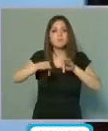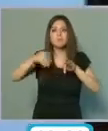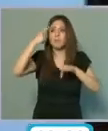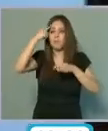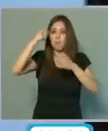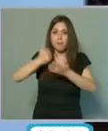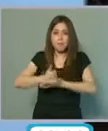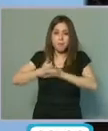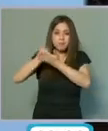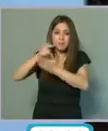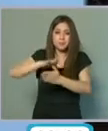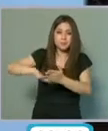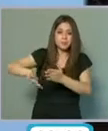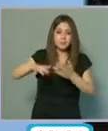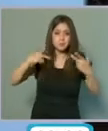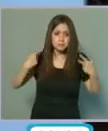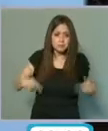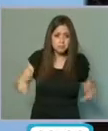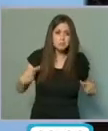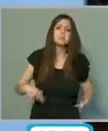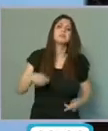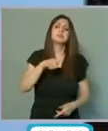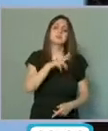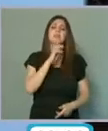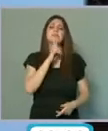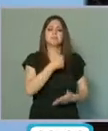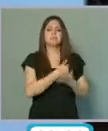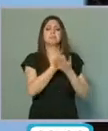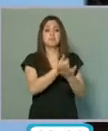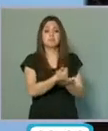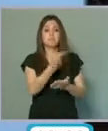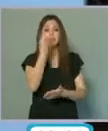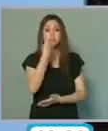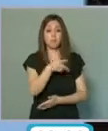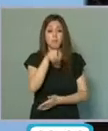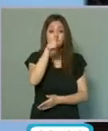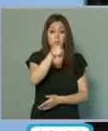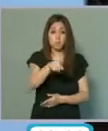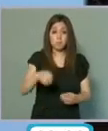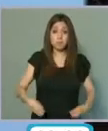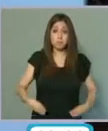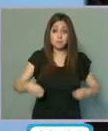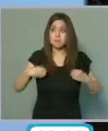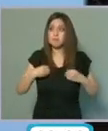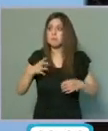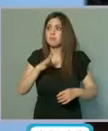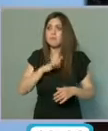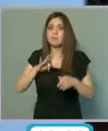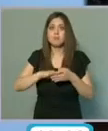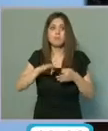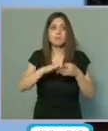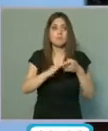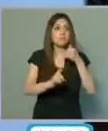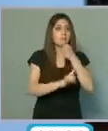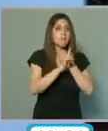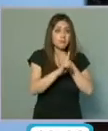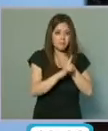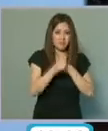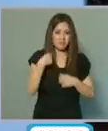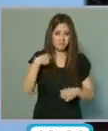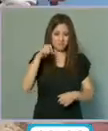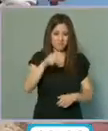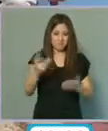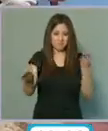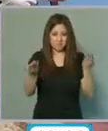humanidad, o sea, tiene partes buenas. En el momento en que tu vida se vuelve disfuncional, les marcaba estos dos principios